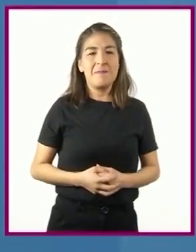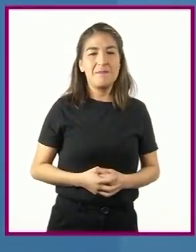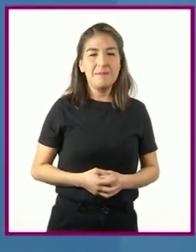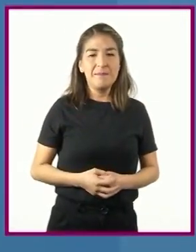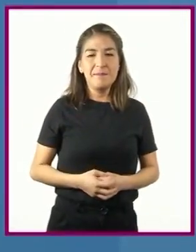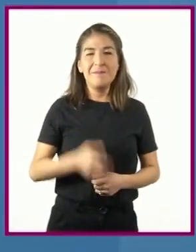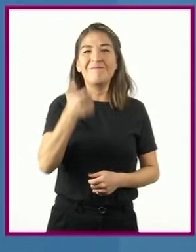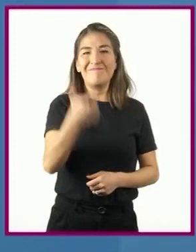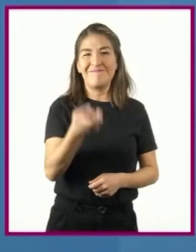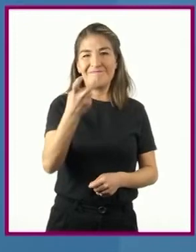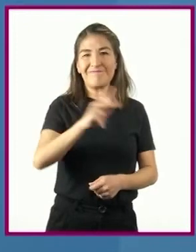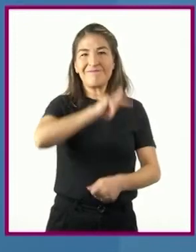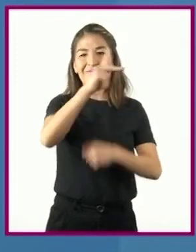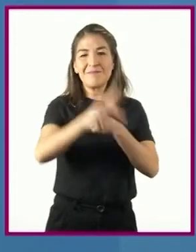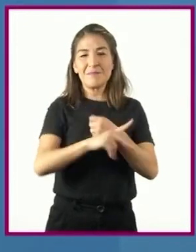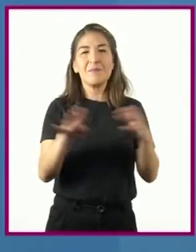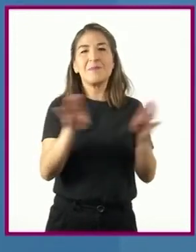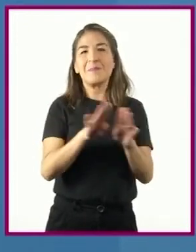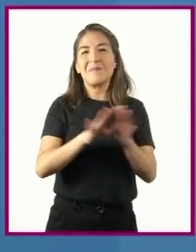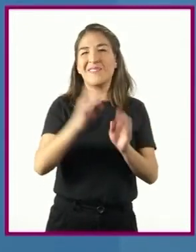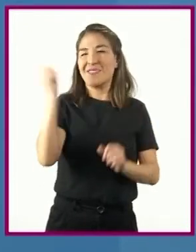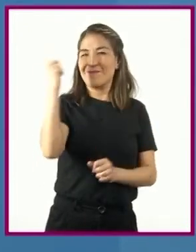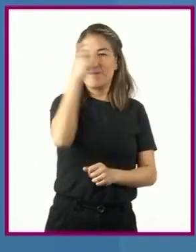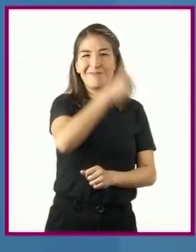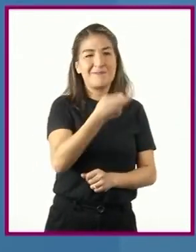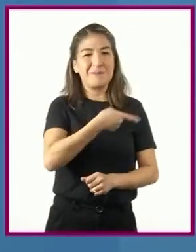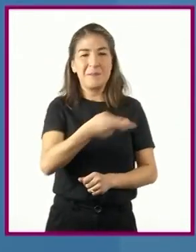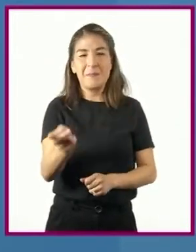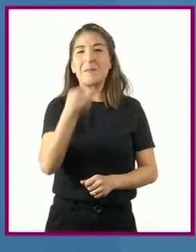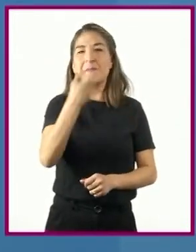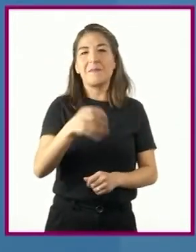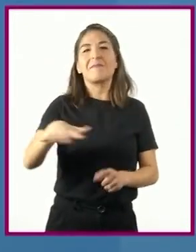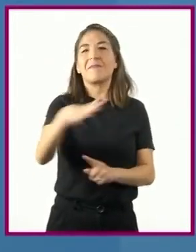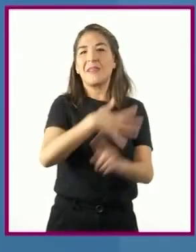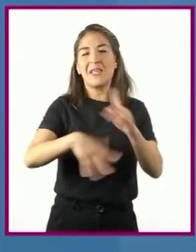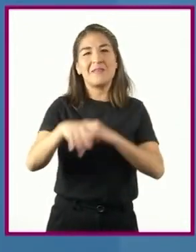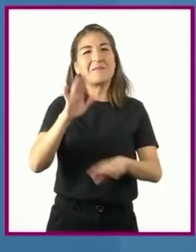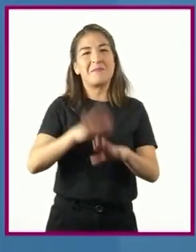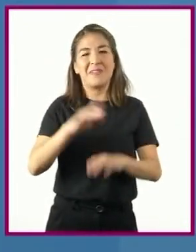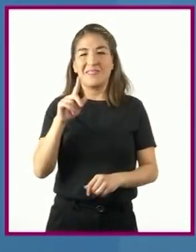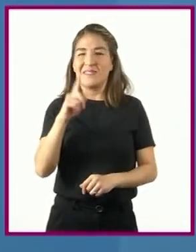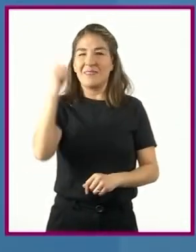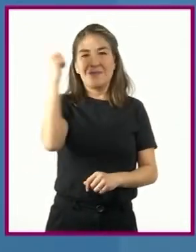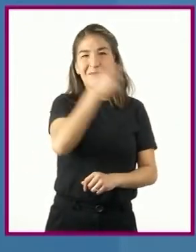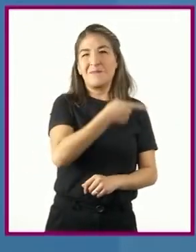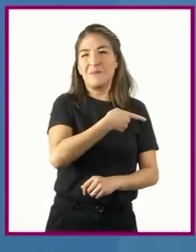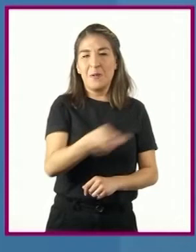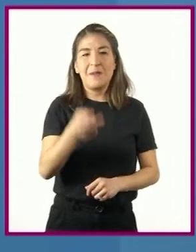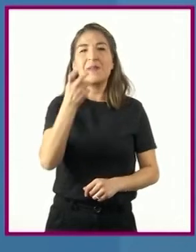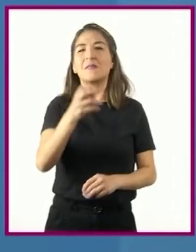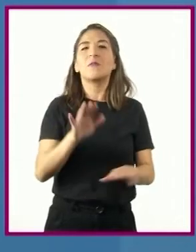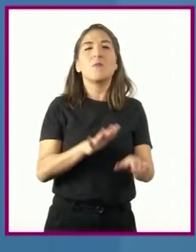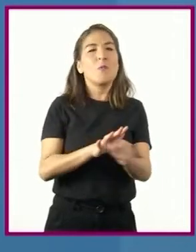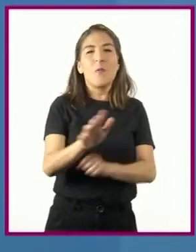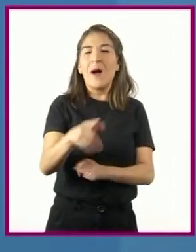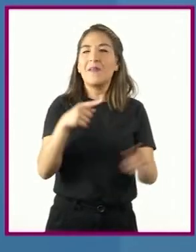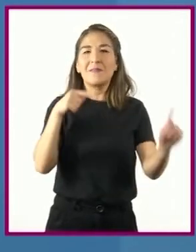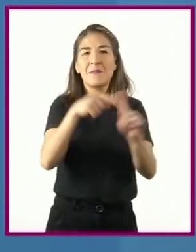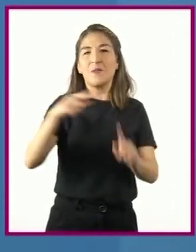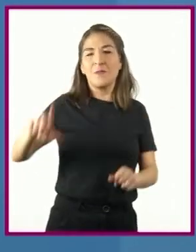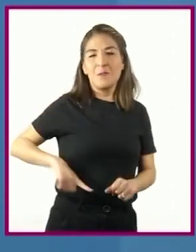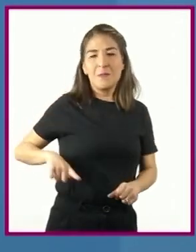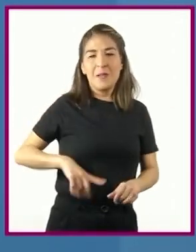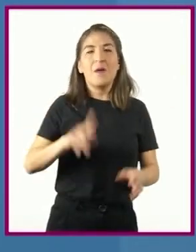La economía del país estaba en ruinas y la población vivía en la miseria, por lo que el principal reto del gobierno fue